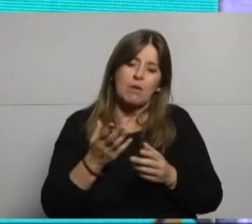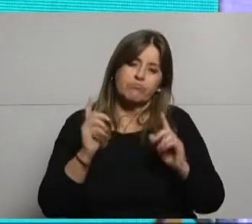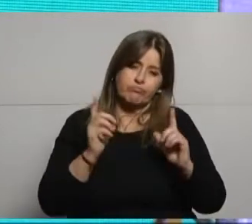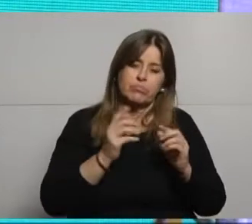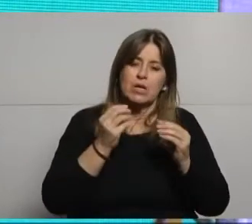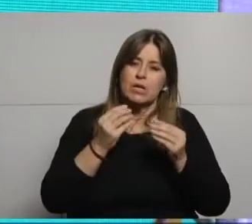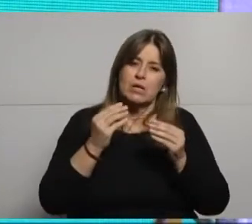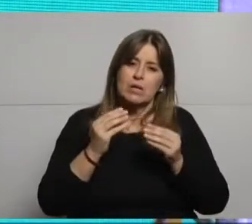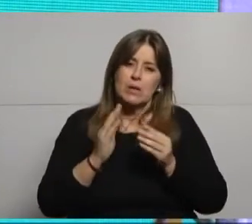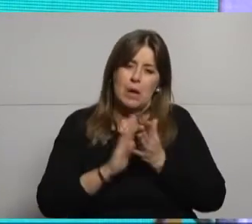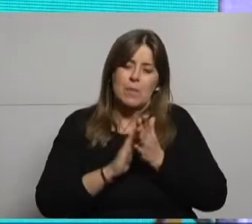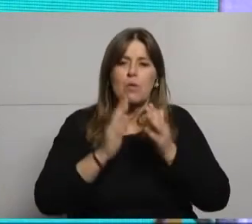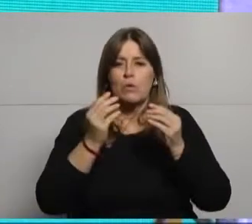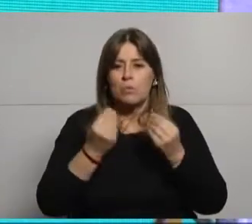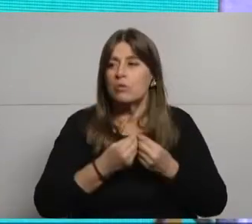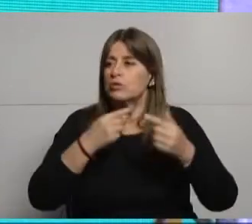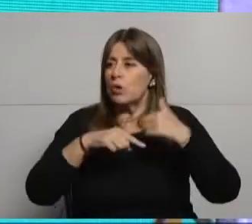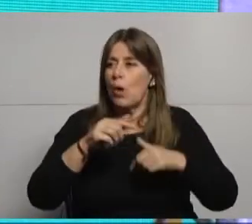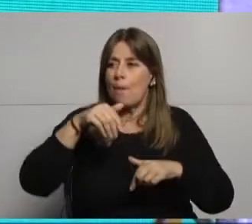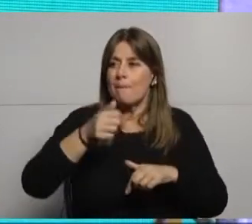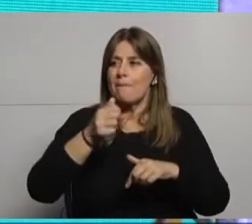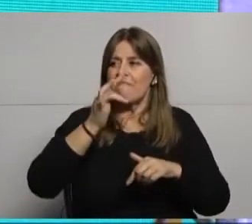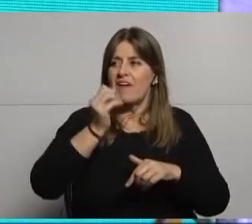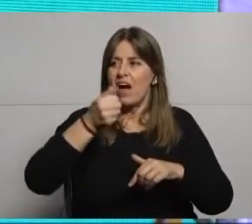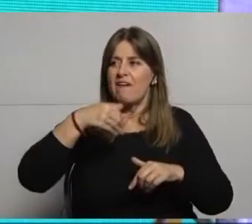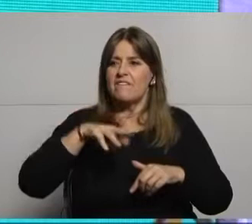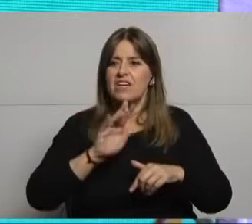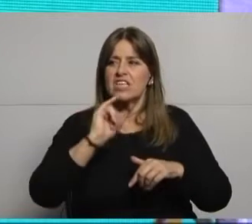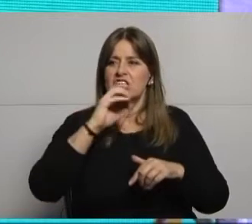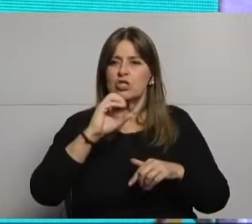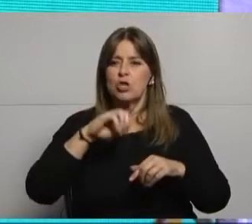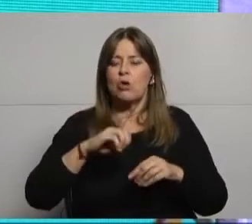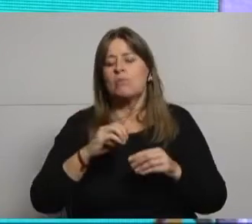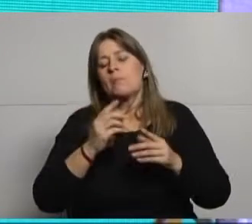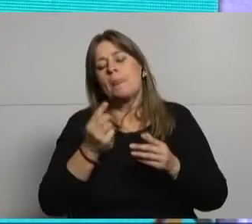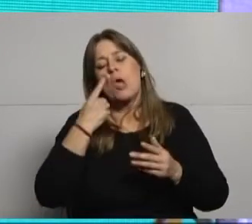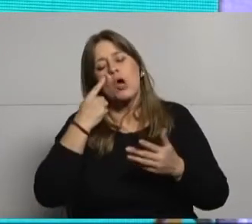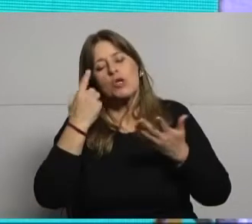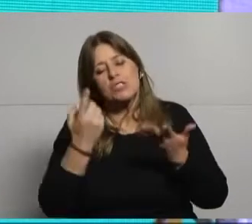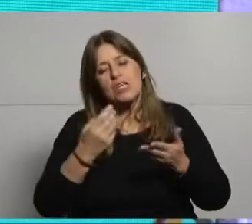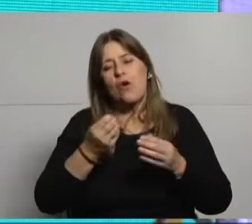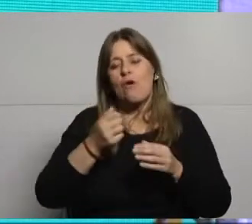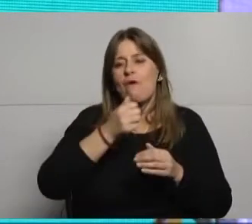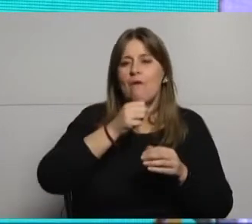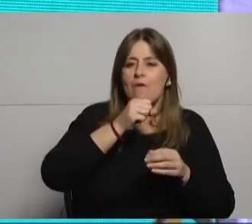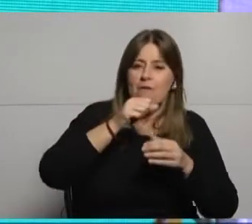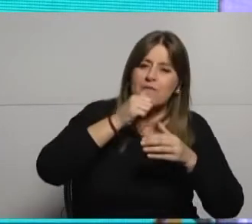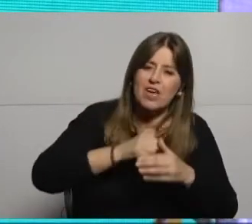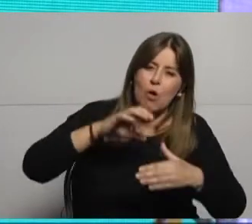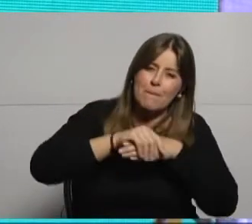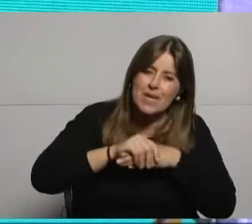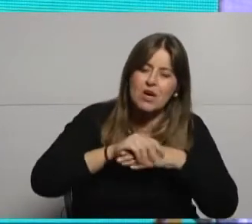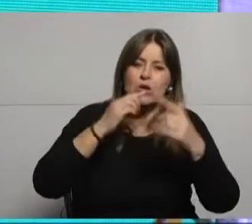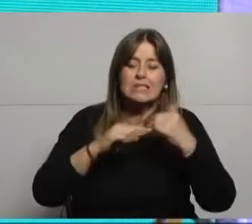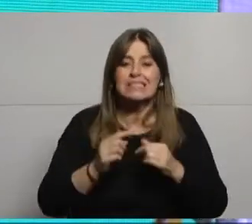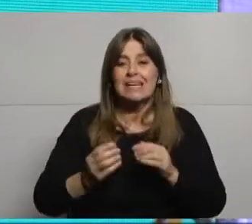mucho. A Fabricio en particular, viejo conocido, viejo amigo, que representa